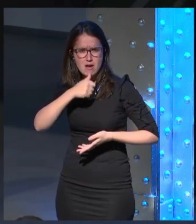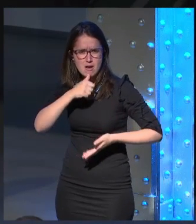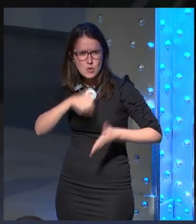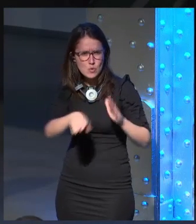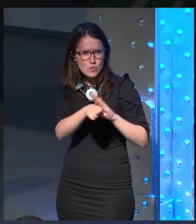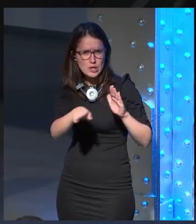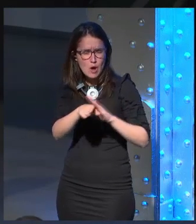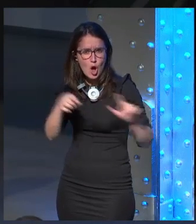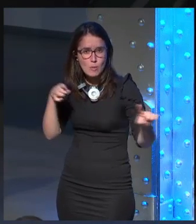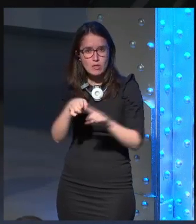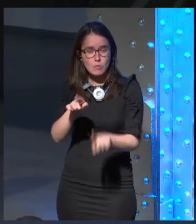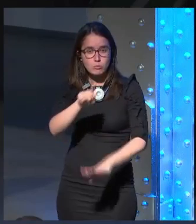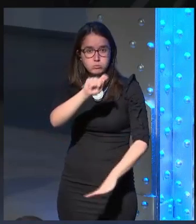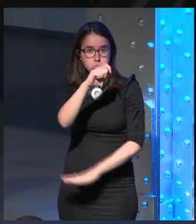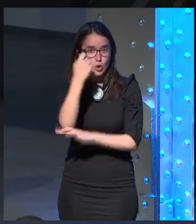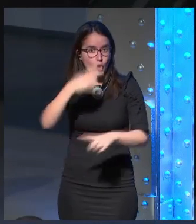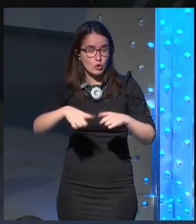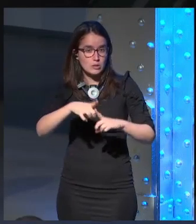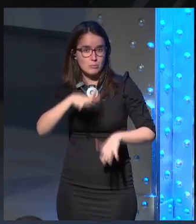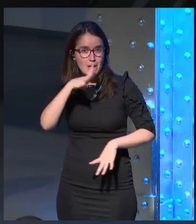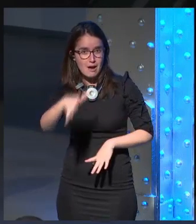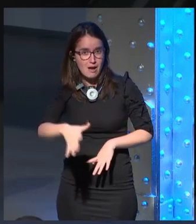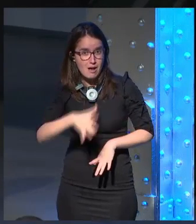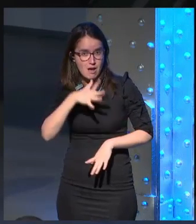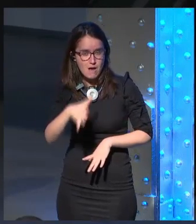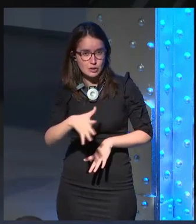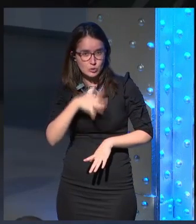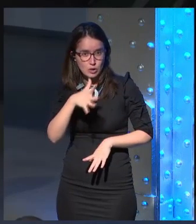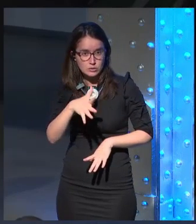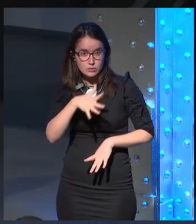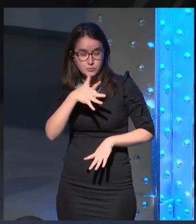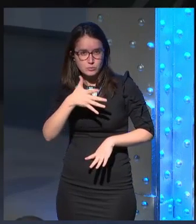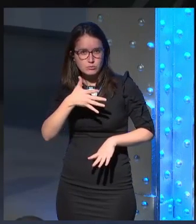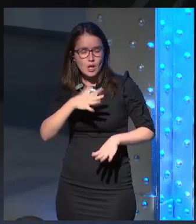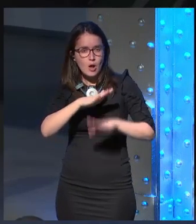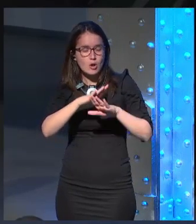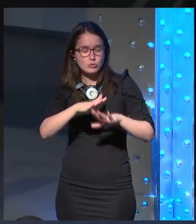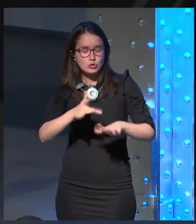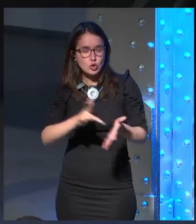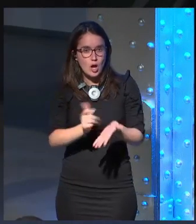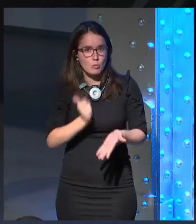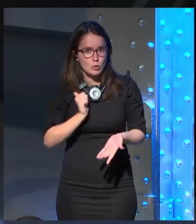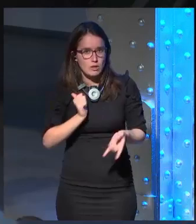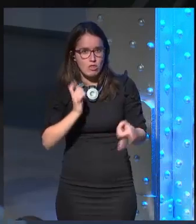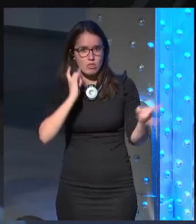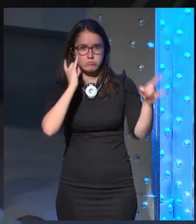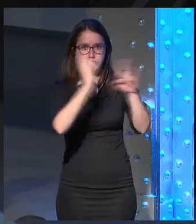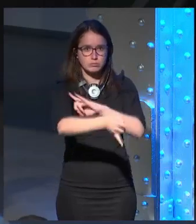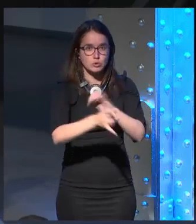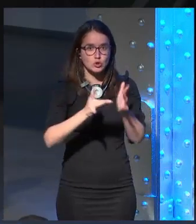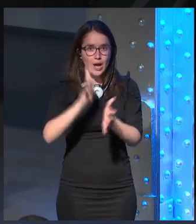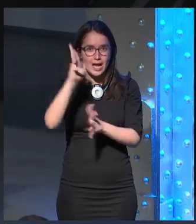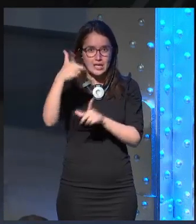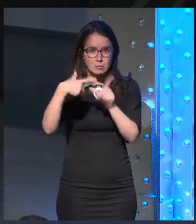para lograr cosas increíbles. Y bueno, tuve la oportunidad de llamar a Tom cuando estaba en el